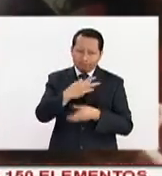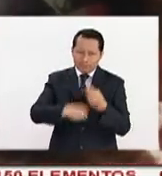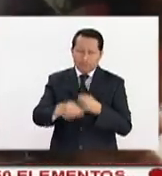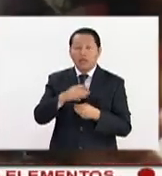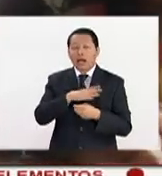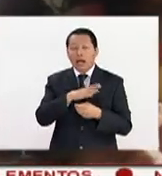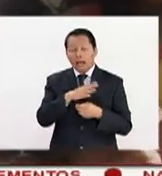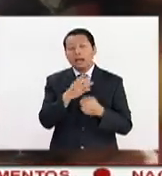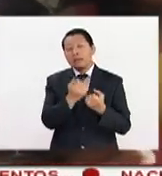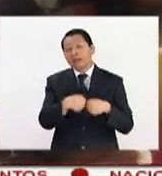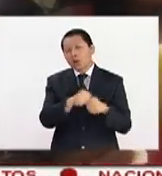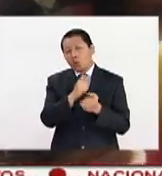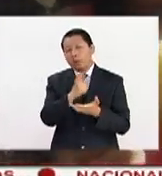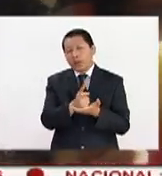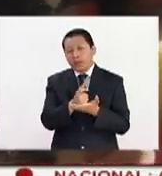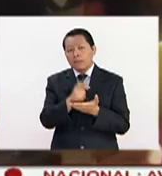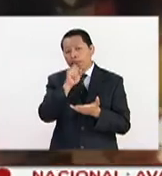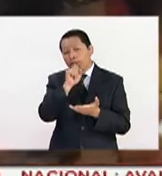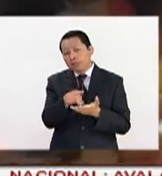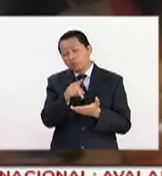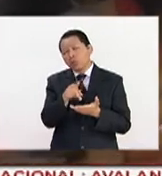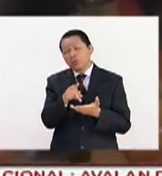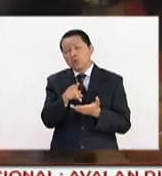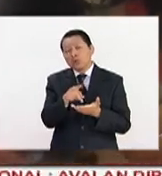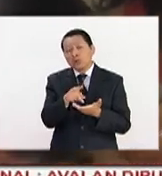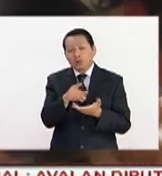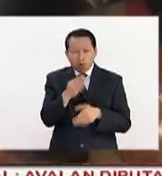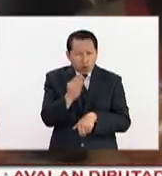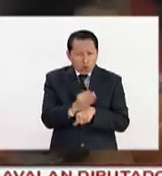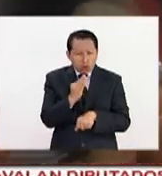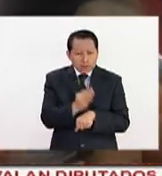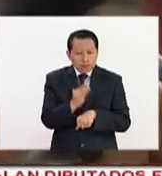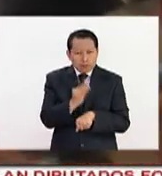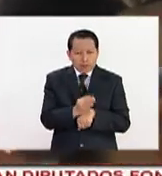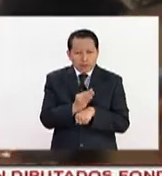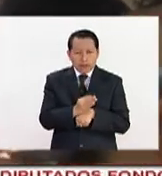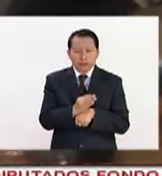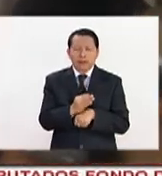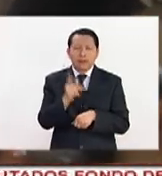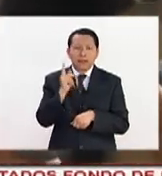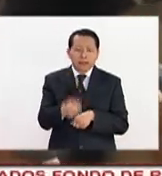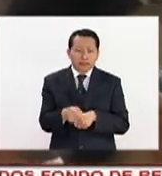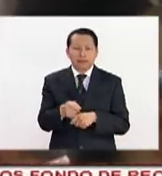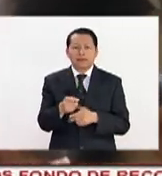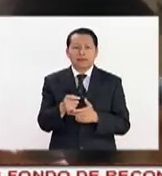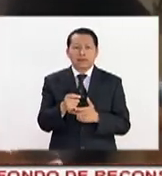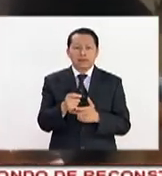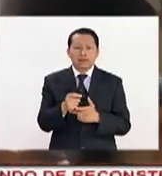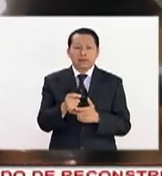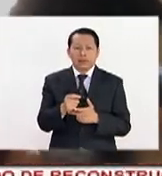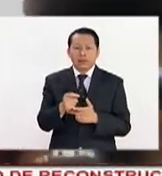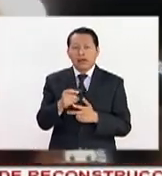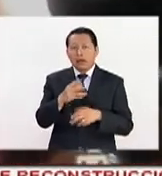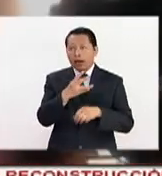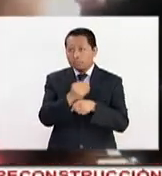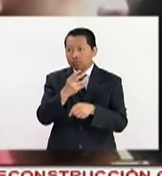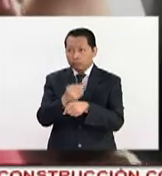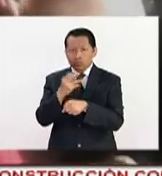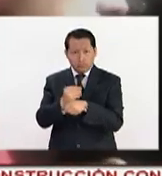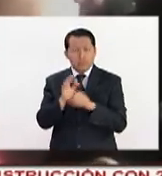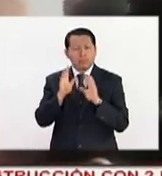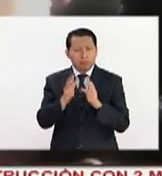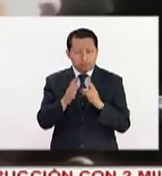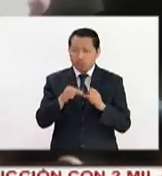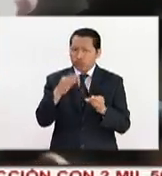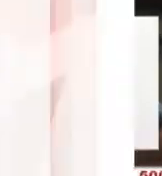coaseguro y no hay en este momento un daño que no haya sido reparado o esté siendo